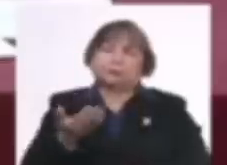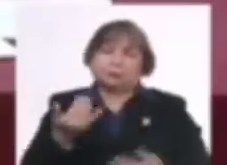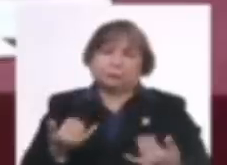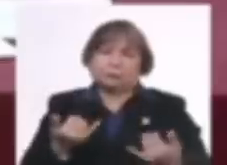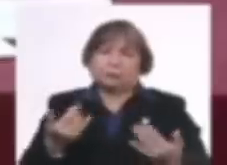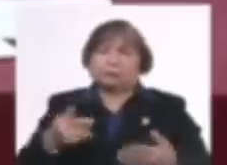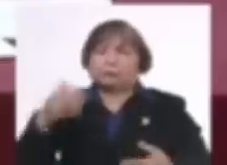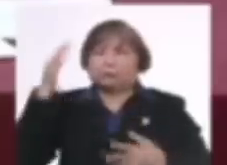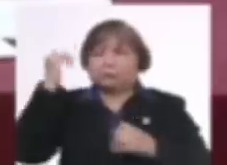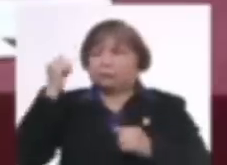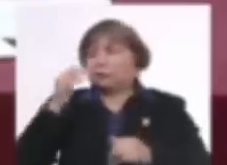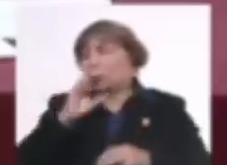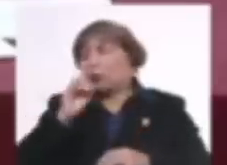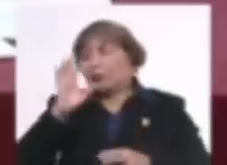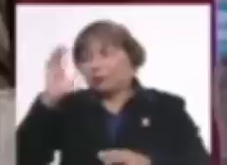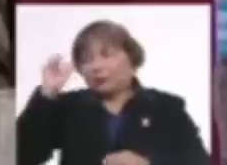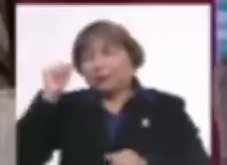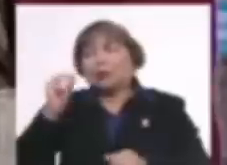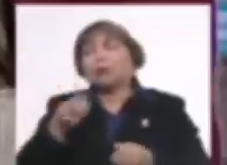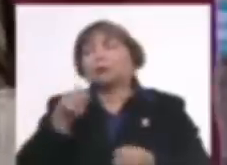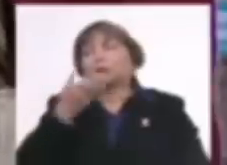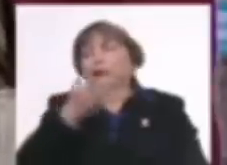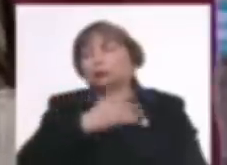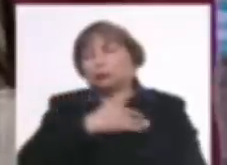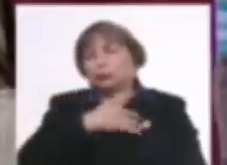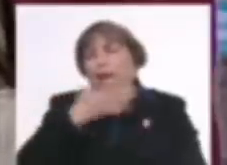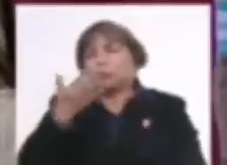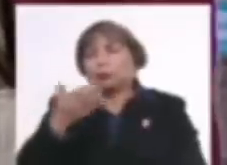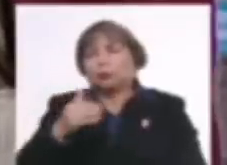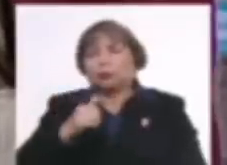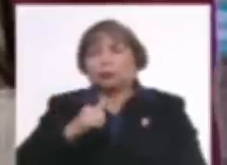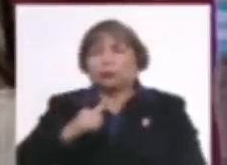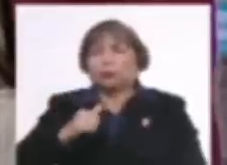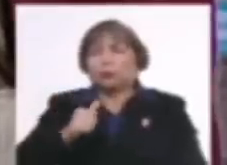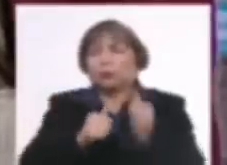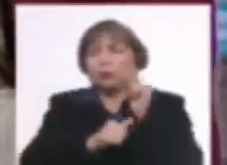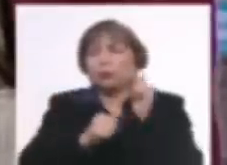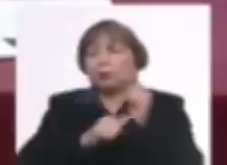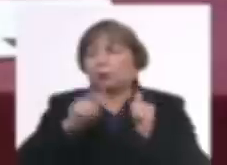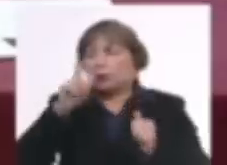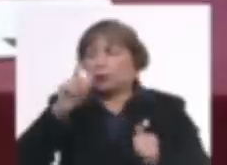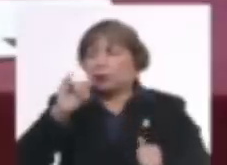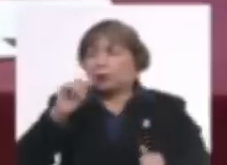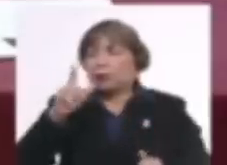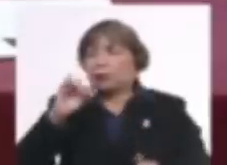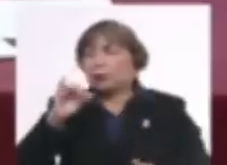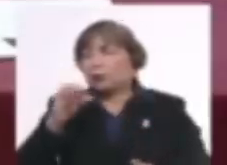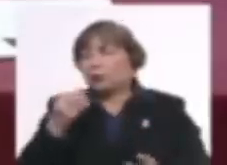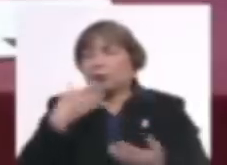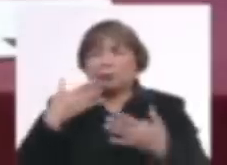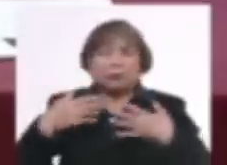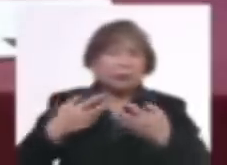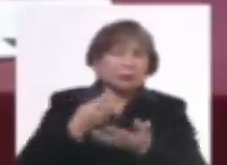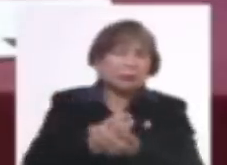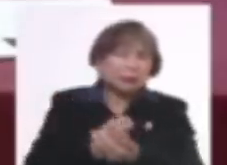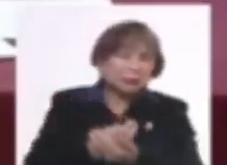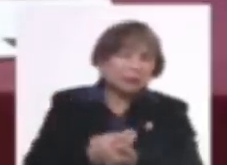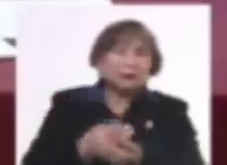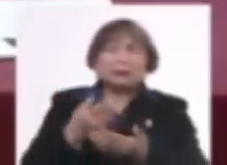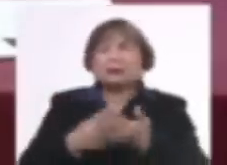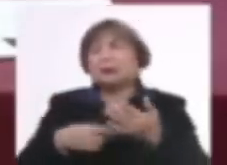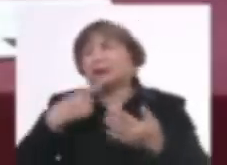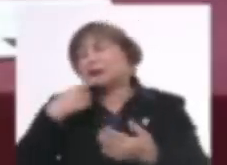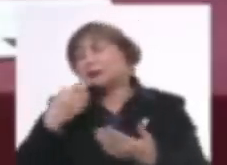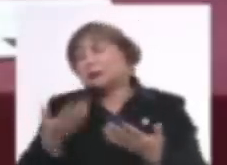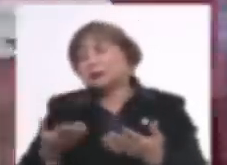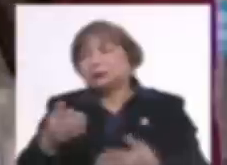Oh, en España, claro. ¿Cómo se ha sentido su hermana Lilian? ¿Ha habido alguna incomodidad? ¿Qué le decía